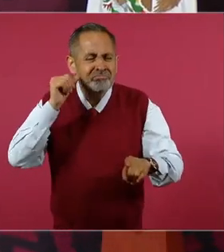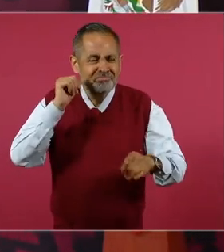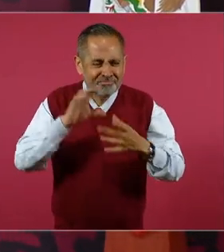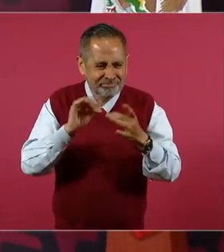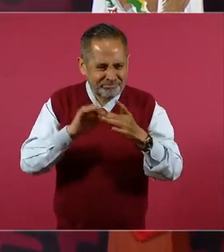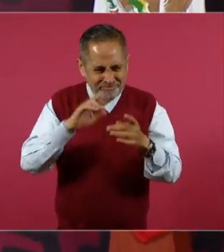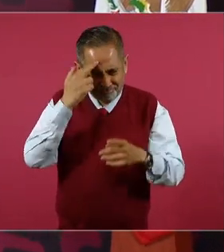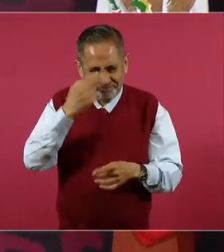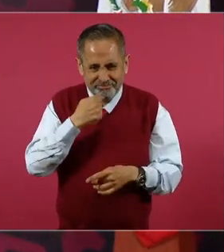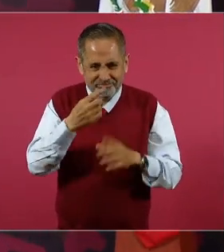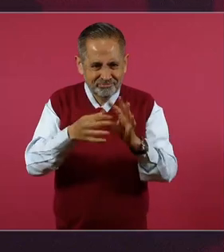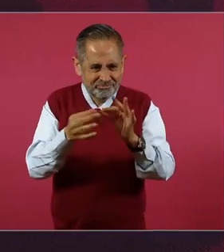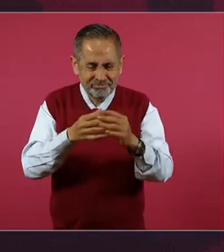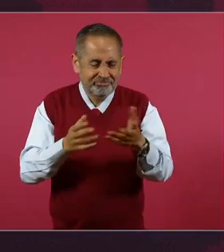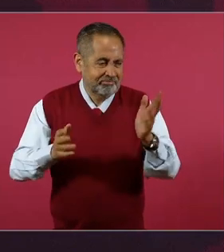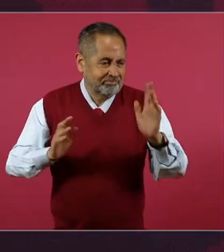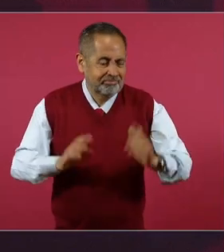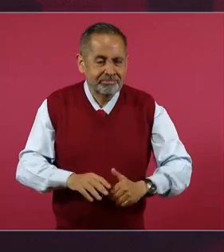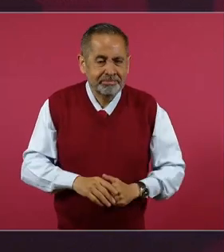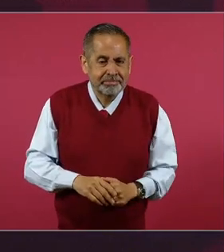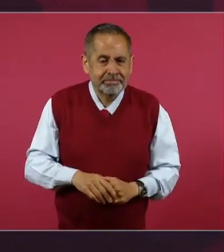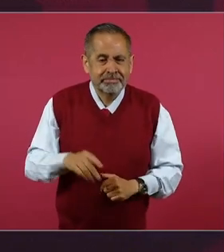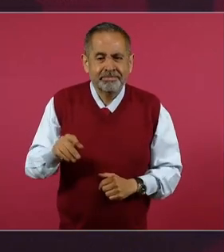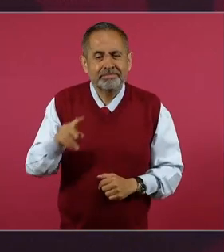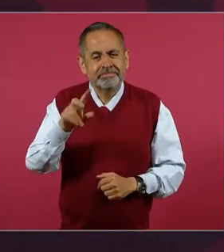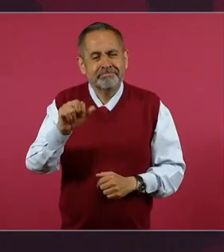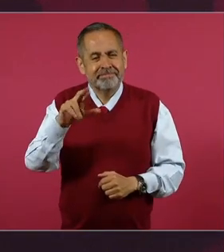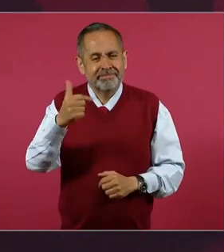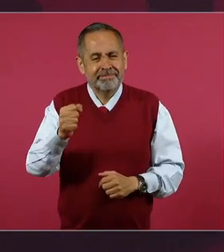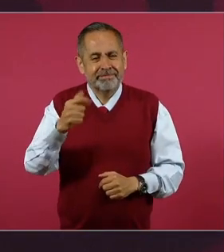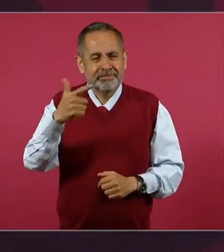recordaba que hasta Vargas Llosa